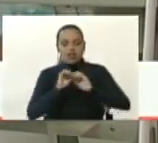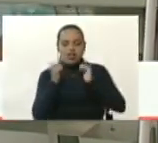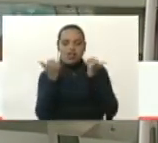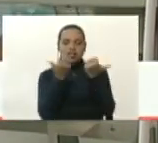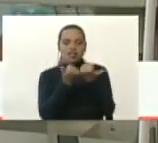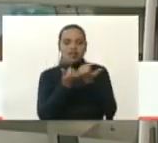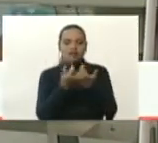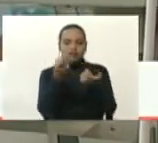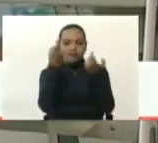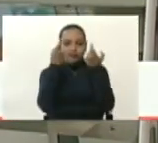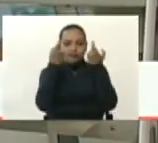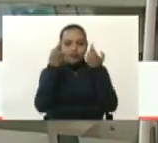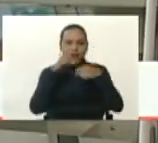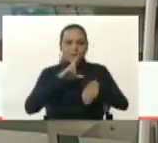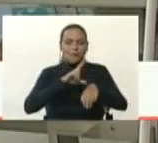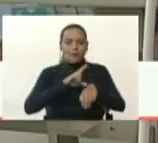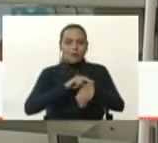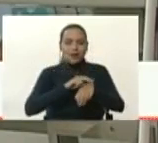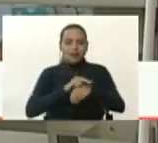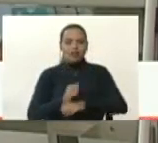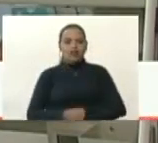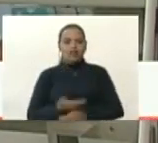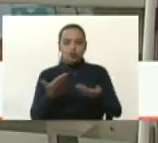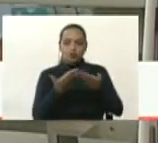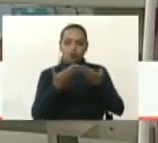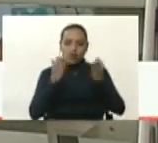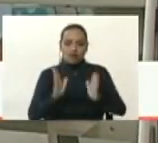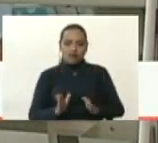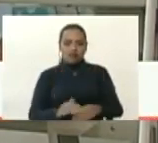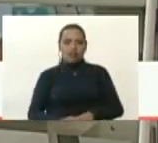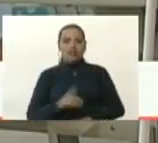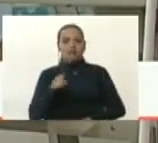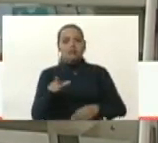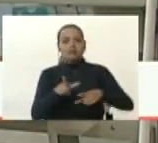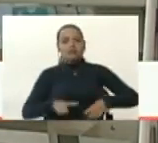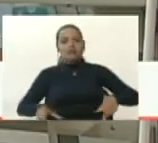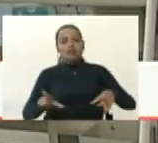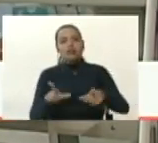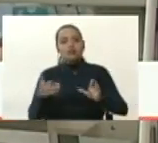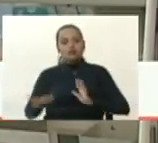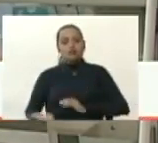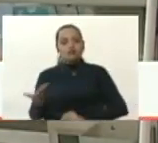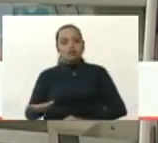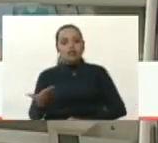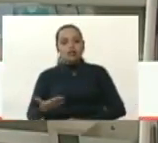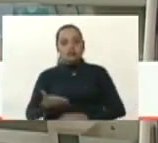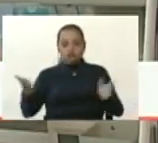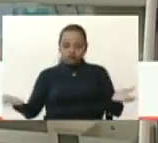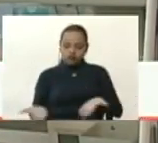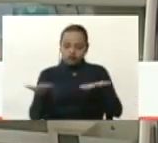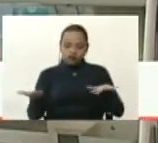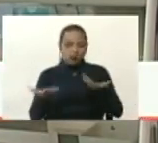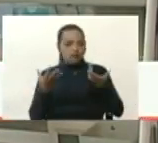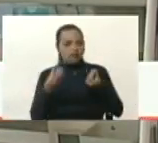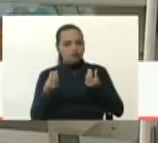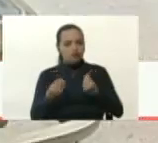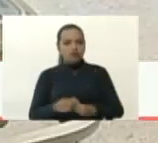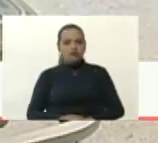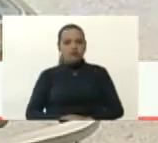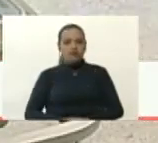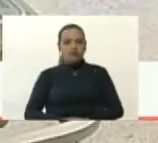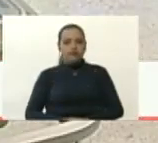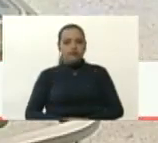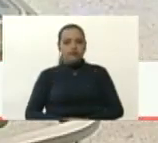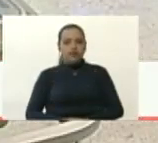aquí reciben nuestros médicos residentes, y por supuesto una área importantísima que usted ha impulsado mucho, camarada presidente, que es